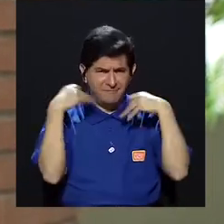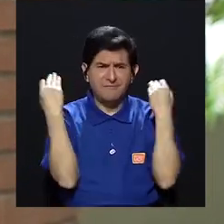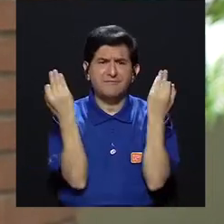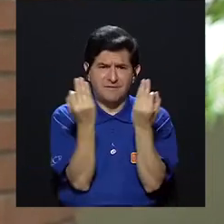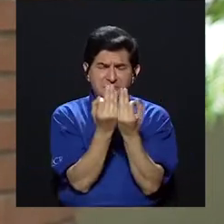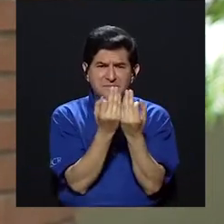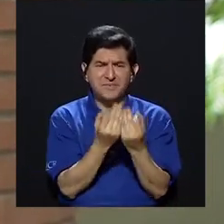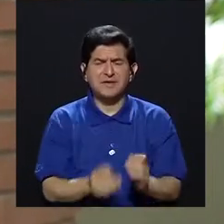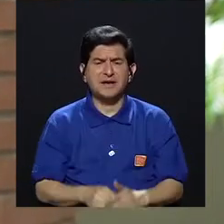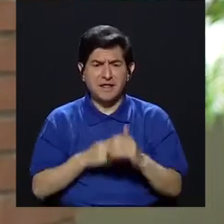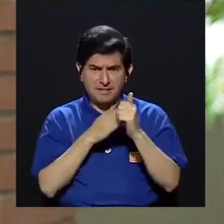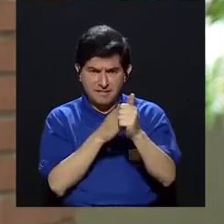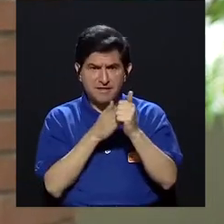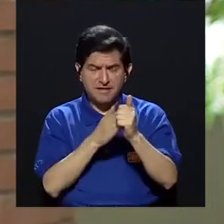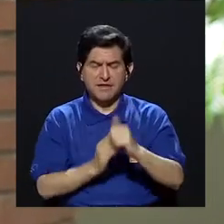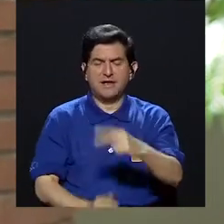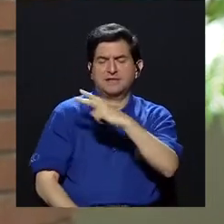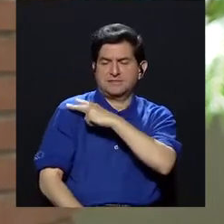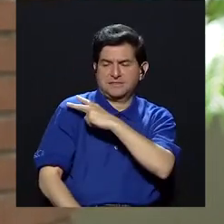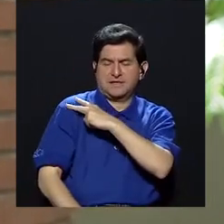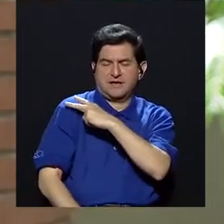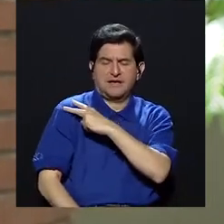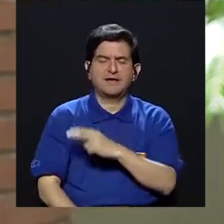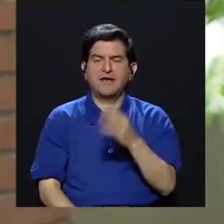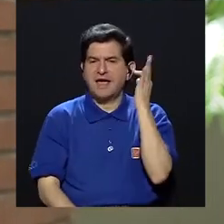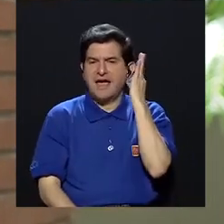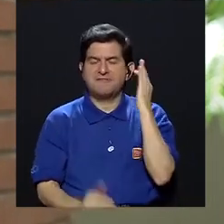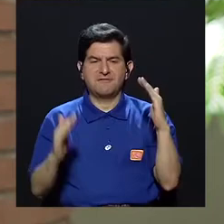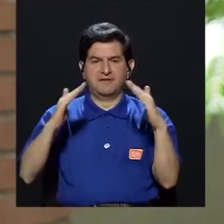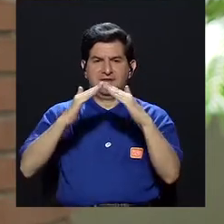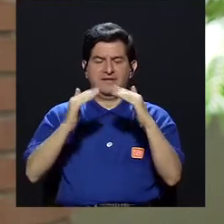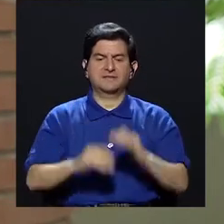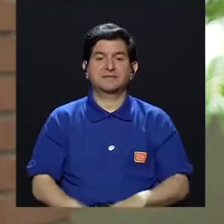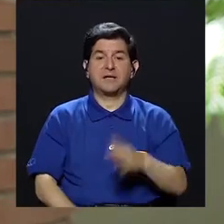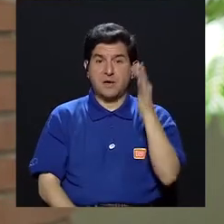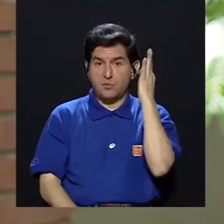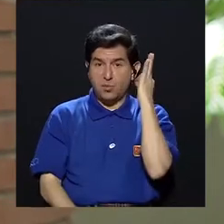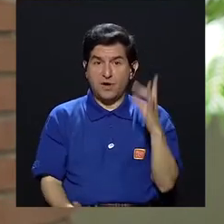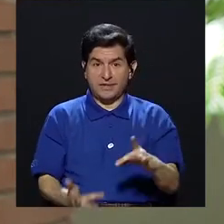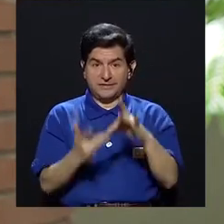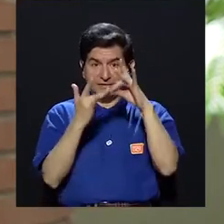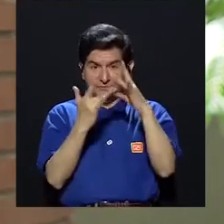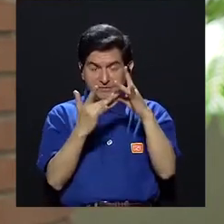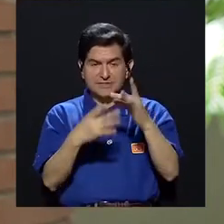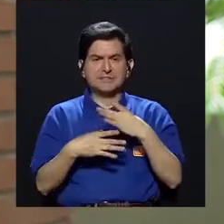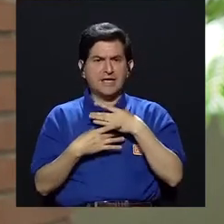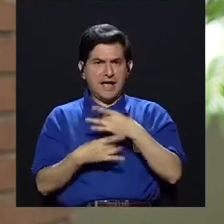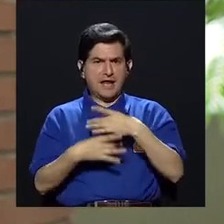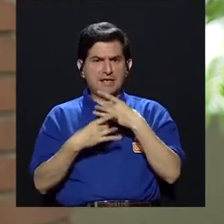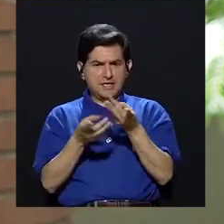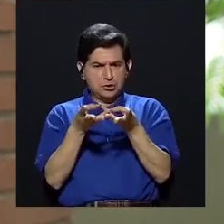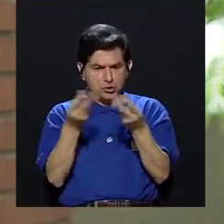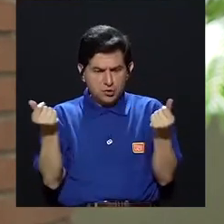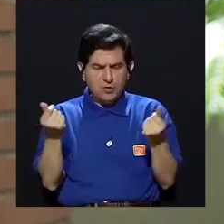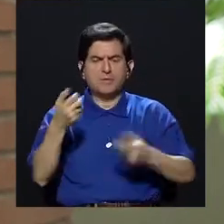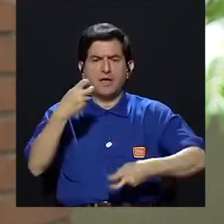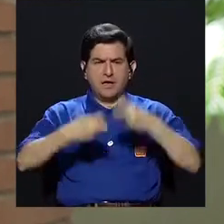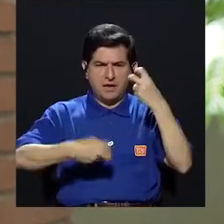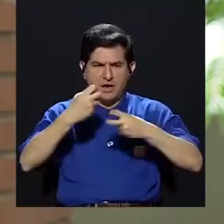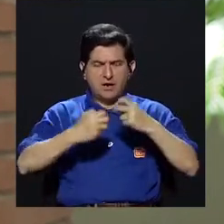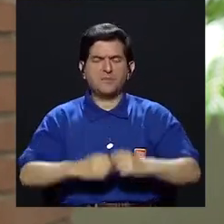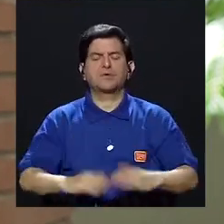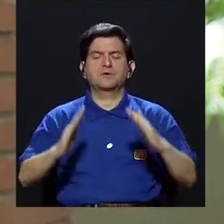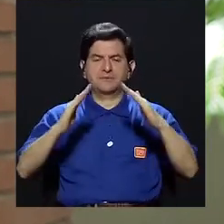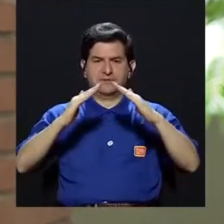muchas familias que están lideradas por jefas de hogar, ¿verdad? La mujer en particular le interesa mucho resolver su problema